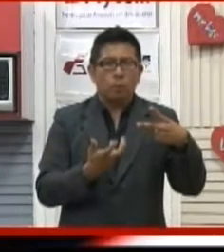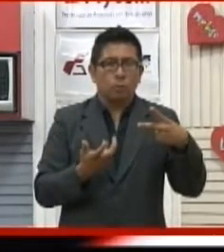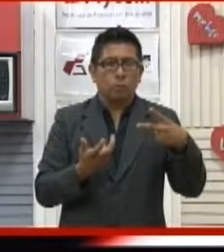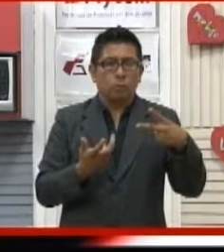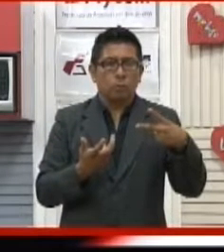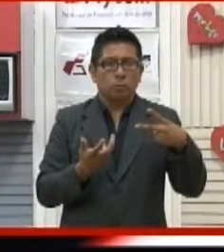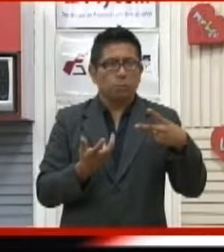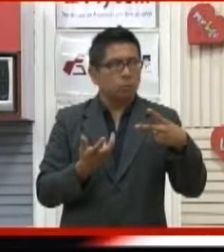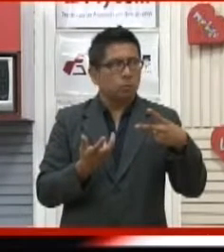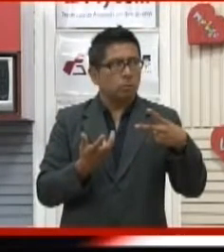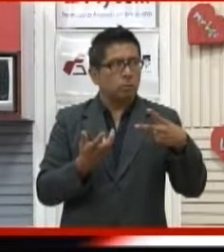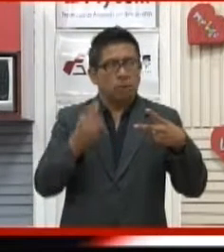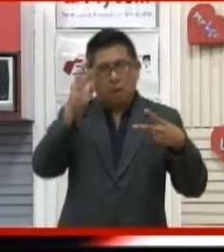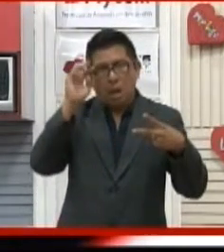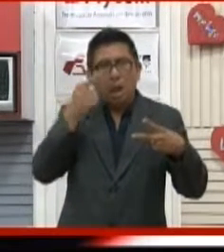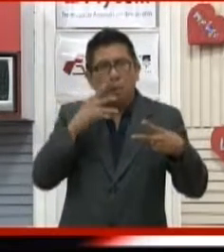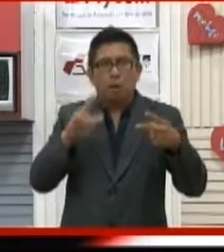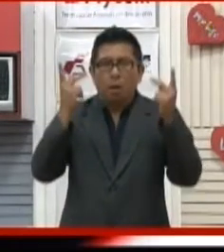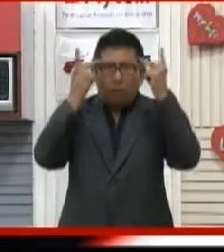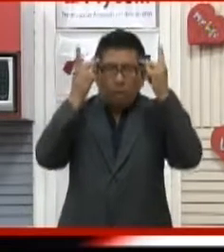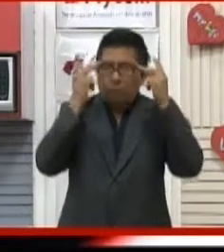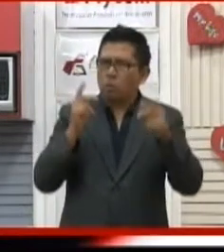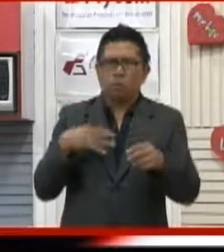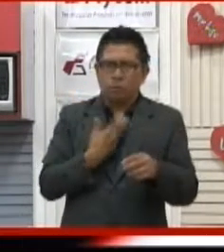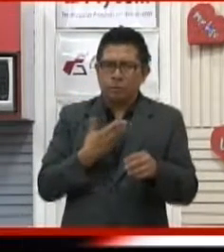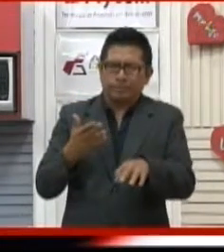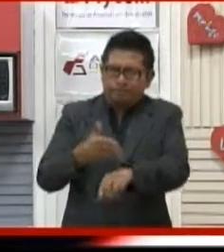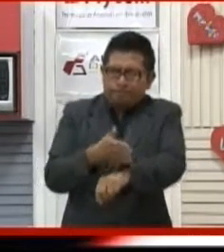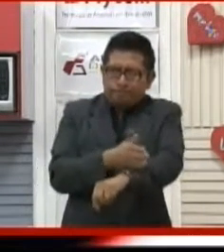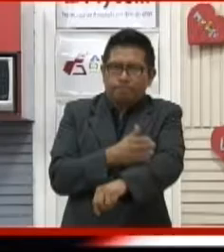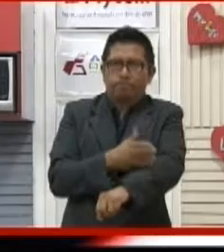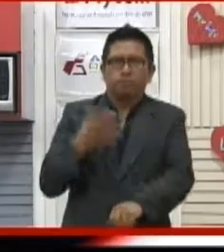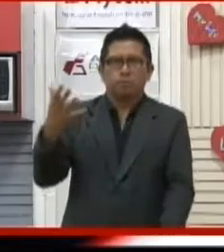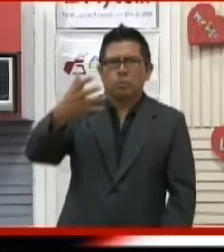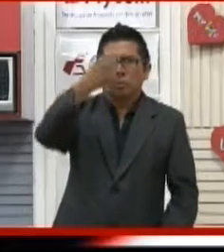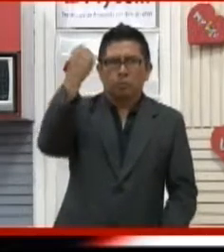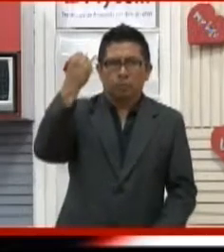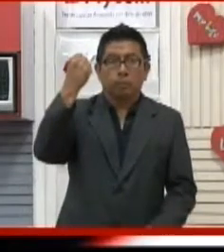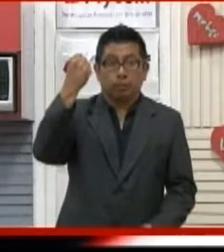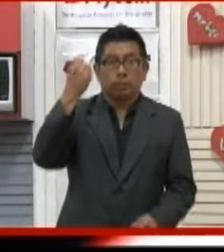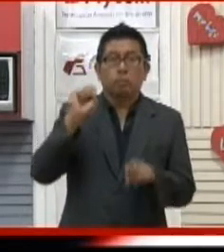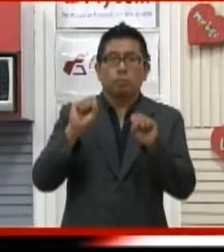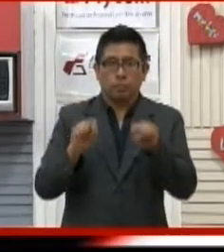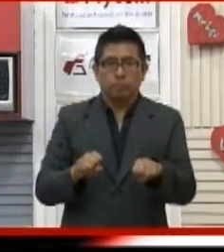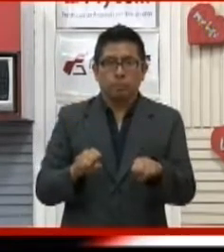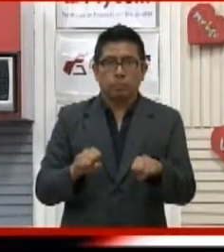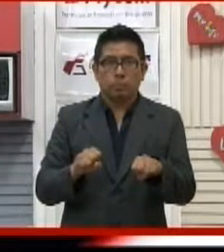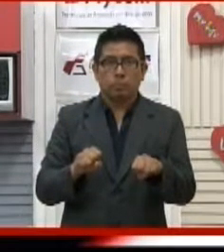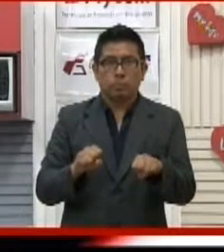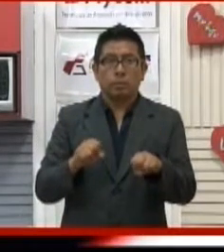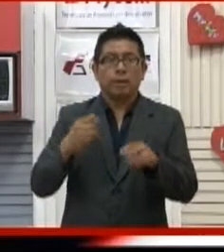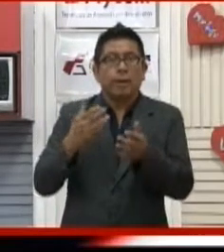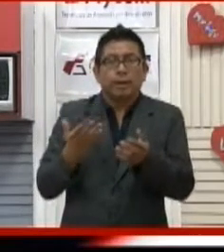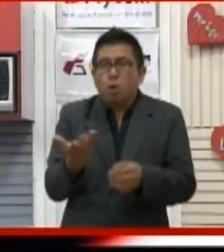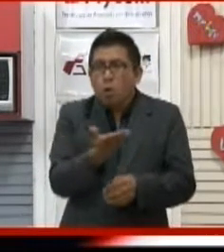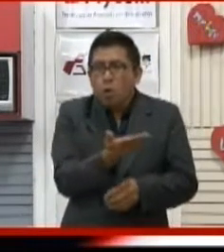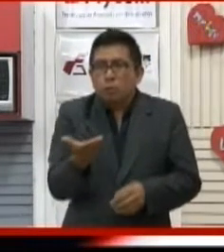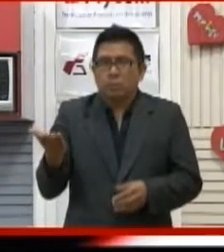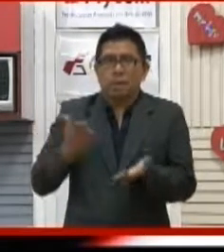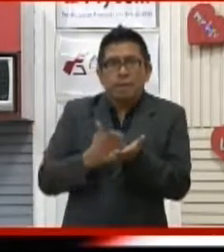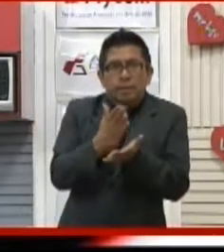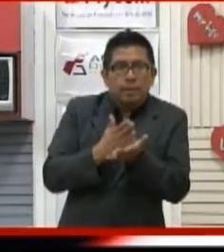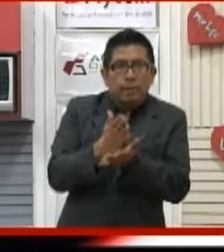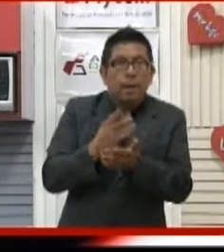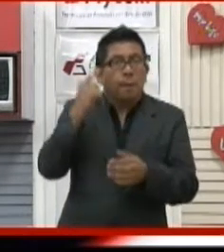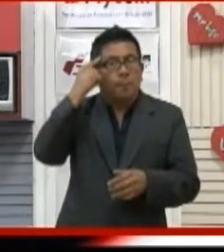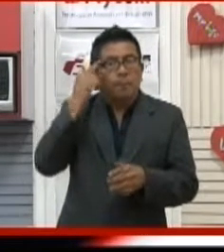que se crean, ¿verdad? O lograr hacer que hayan lugares más accesibles pensado para las